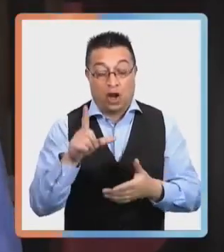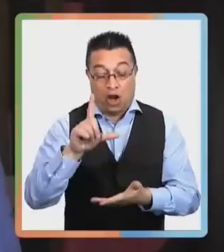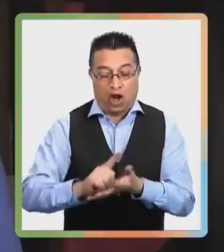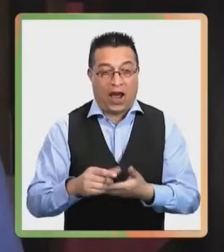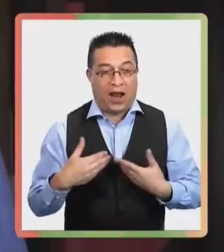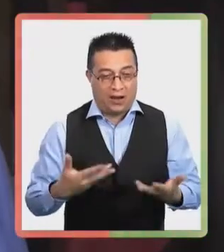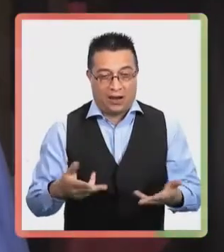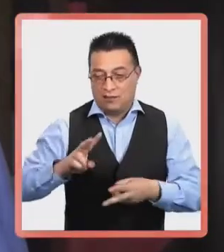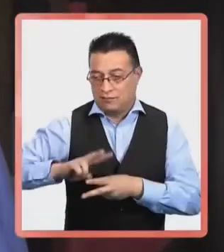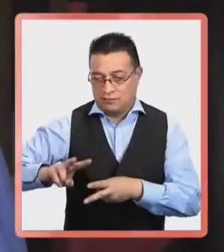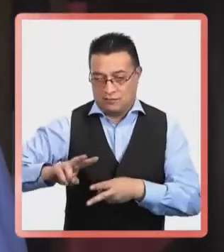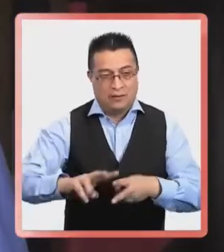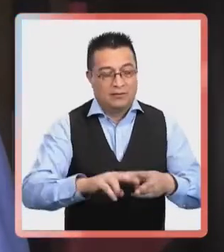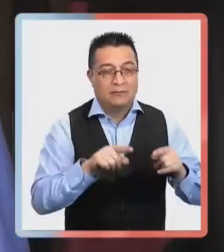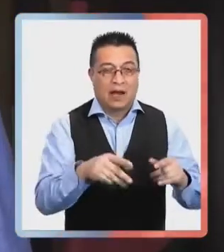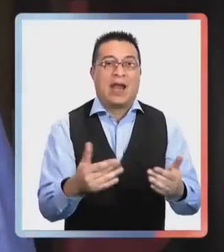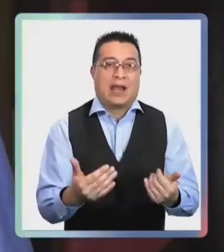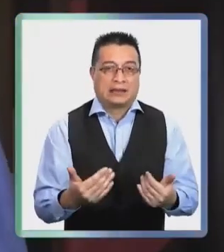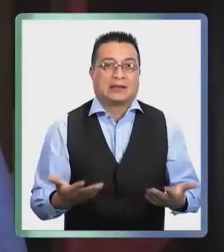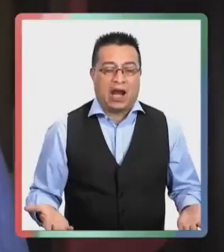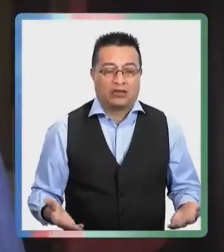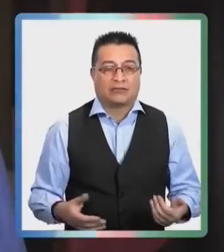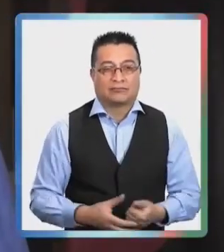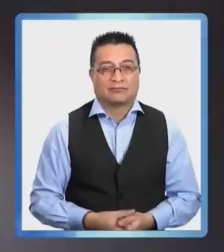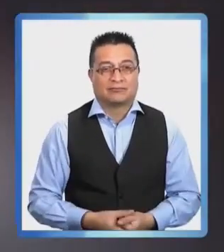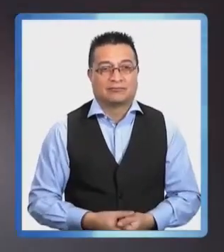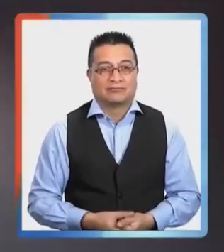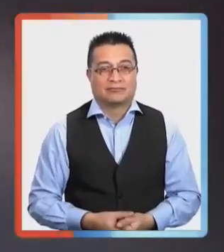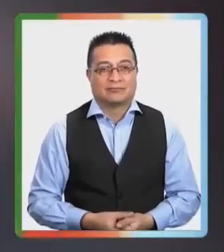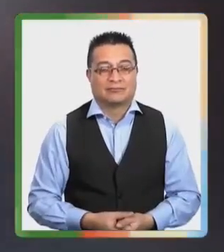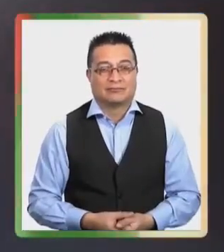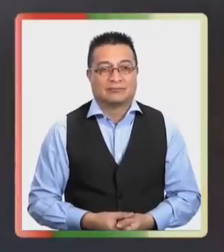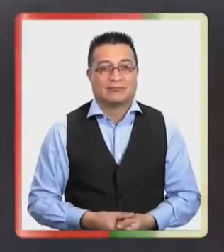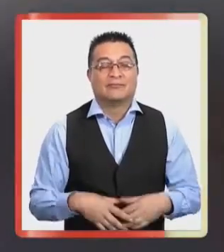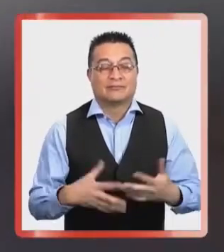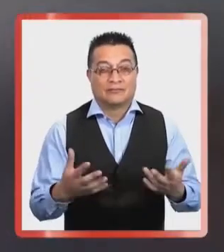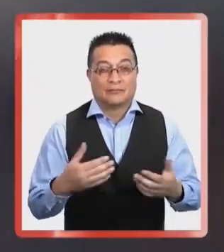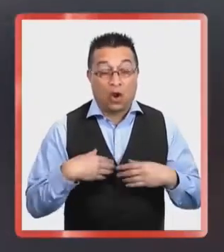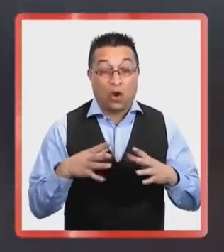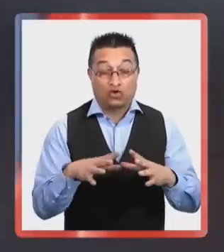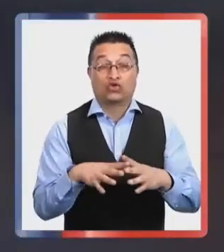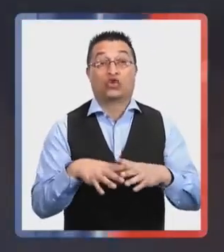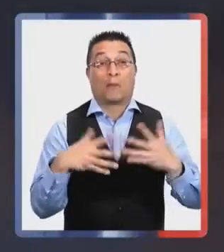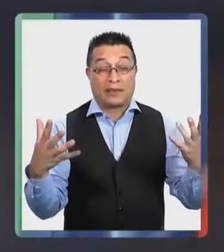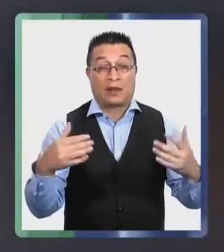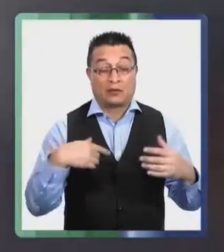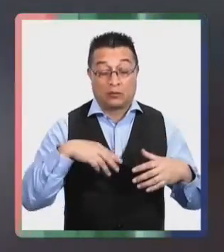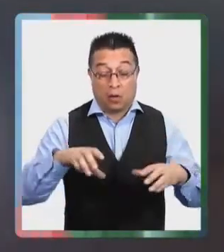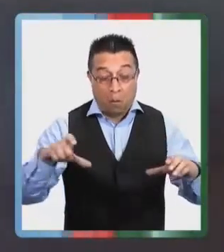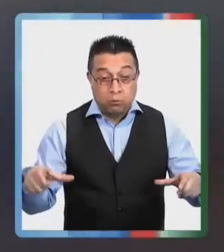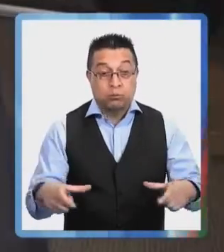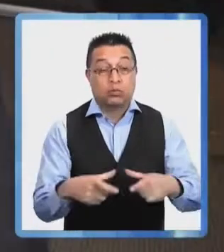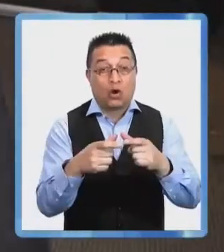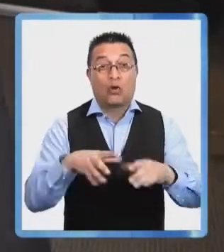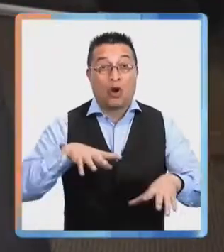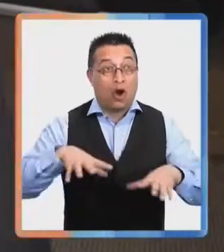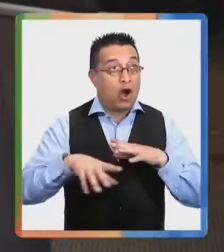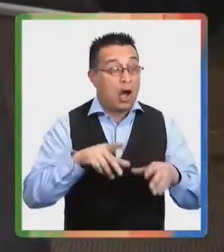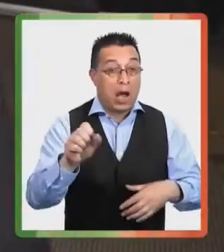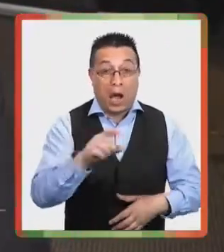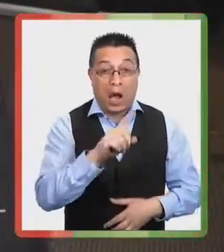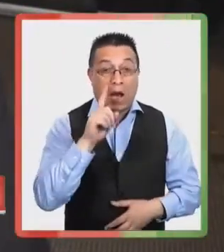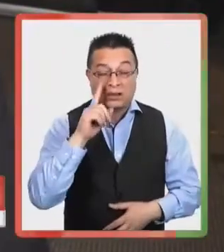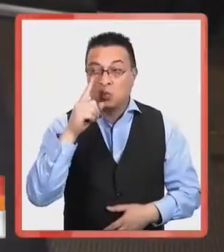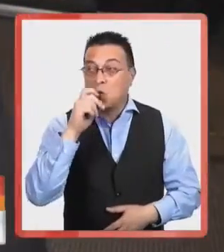nosotros ofrecemos como local, entonces creo que es necesario. Estoy sorprendido. Yo creo que en Pucón faltan